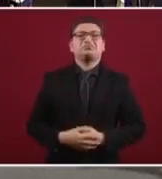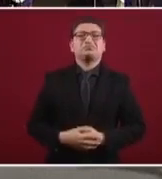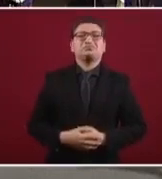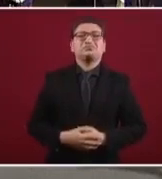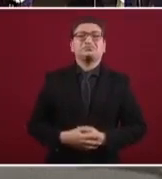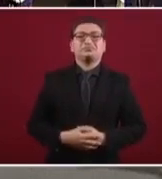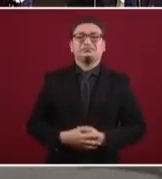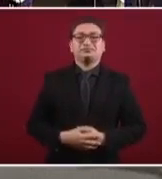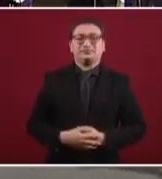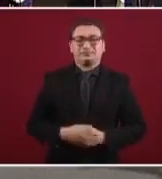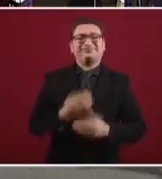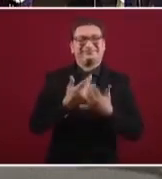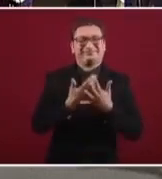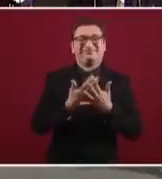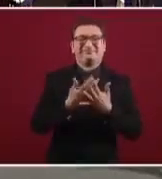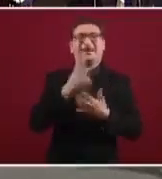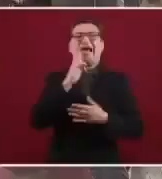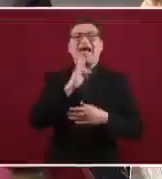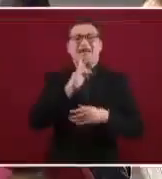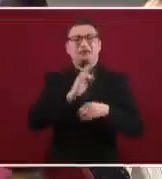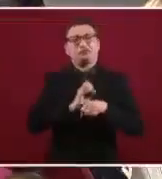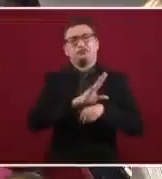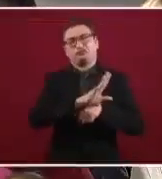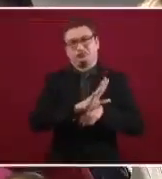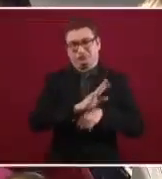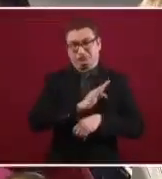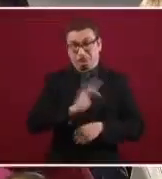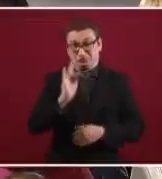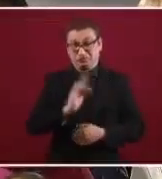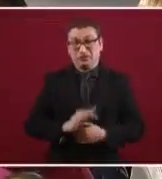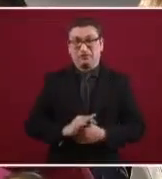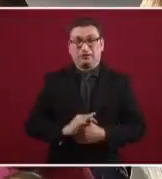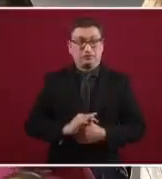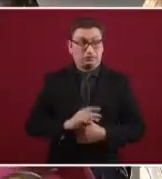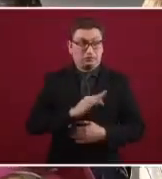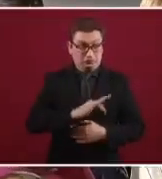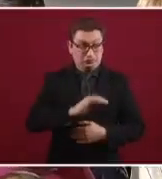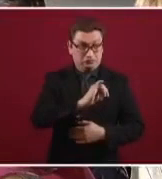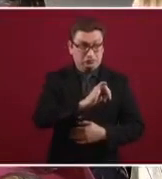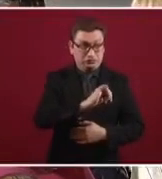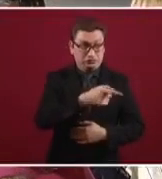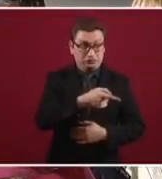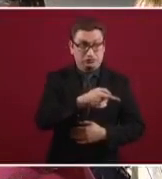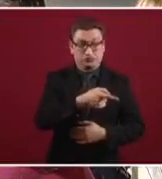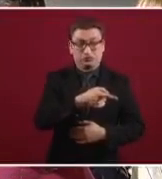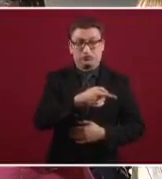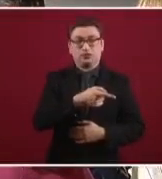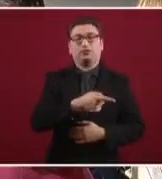Vamos a esperar a ver si nos los pasan. Sí se puede, ¿verdad?